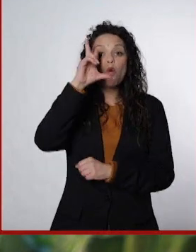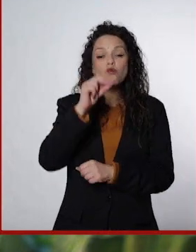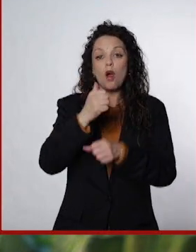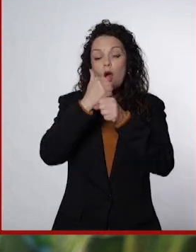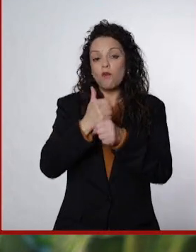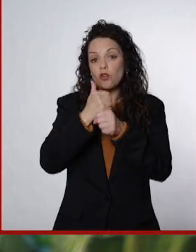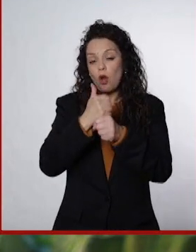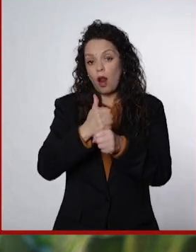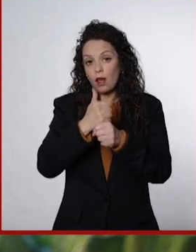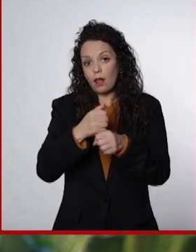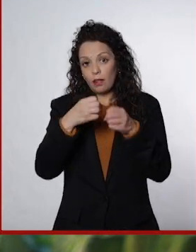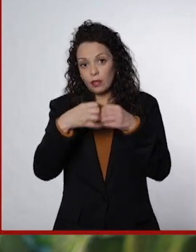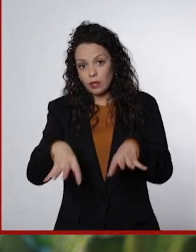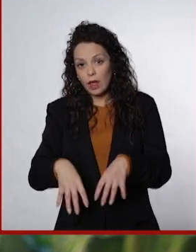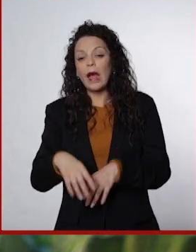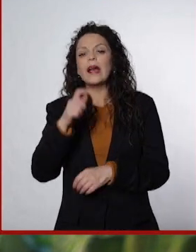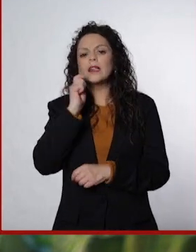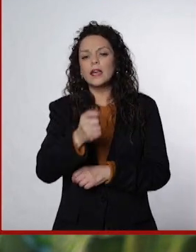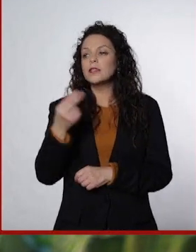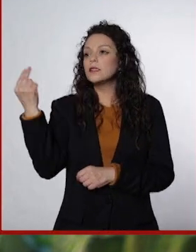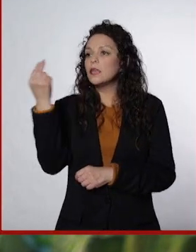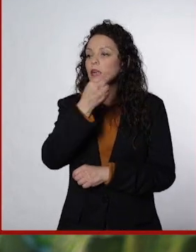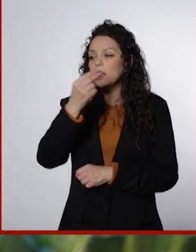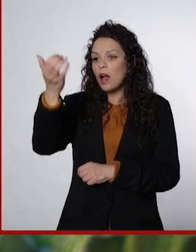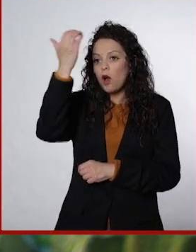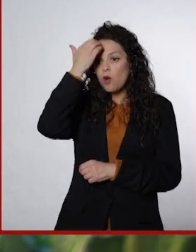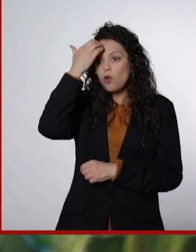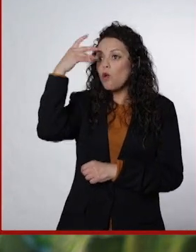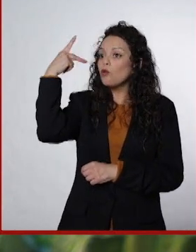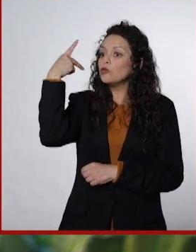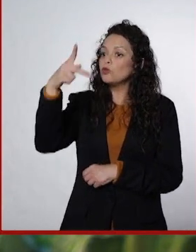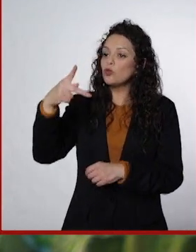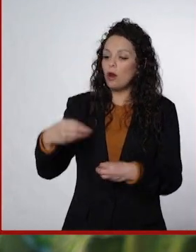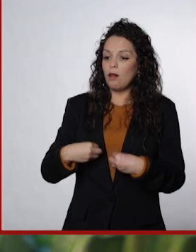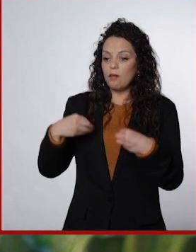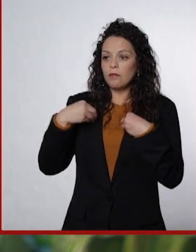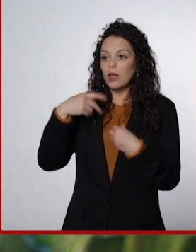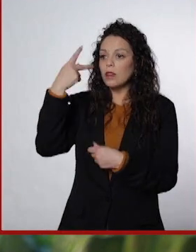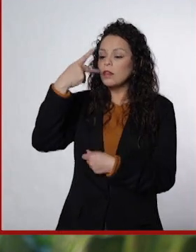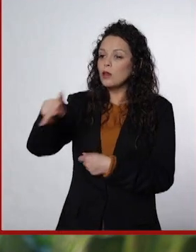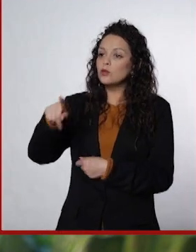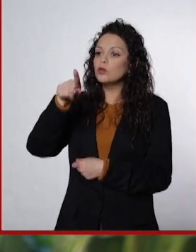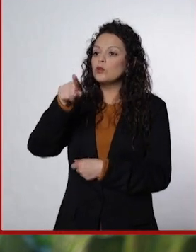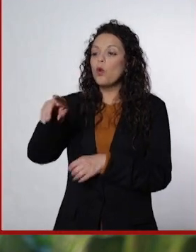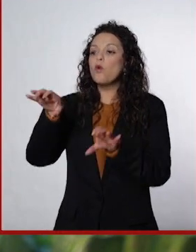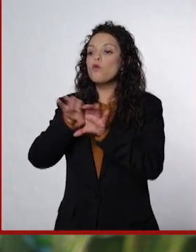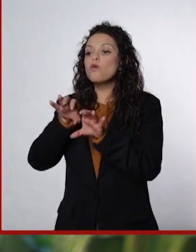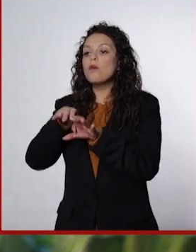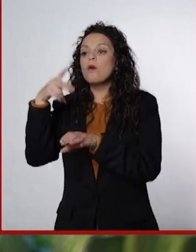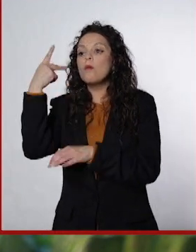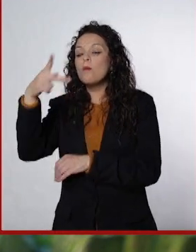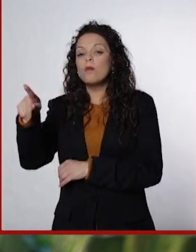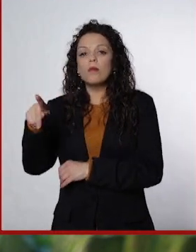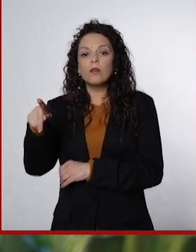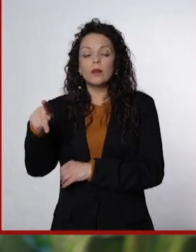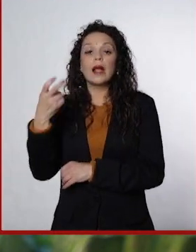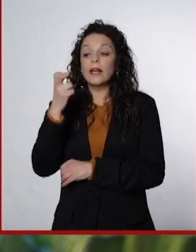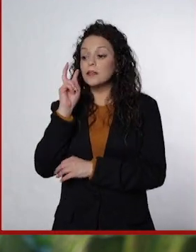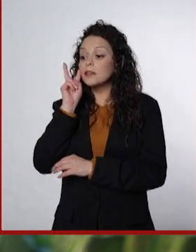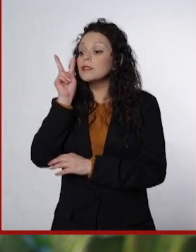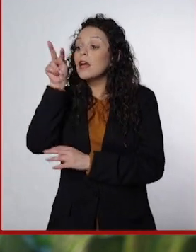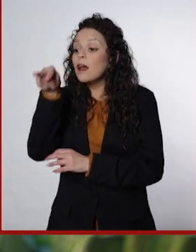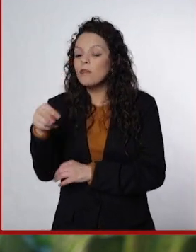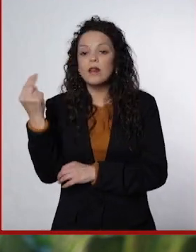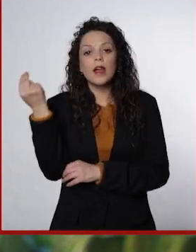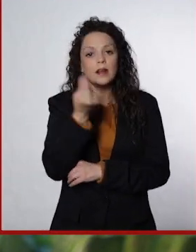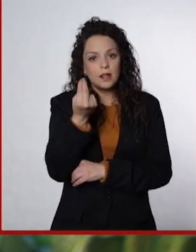que podamos conocer cómo es el mundo interno de la otra persona y también dar a conocer el nuestro, porque es la única manera real que tenemos,